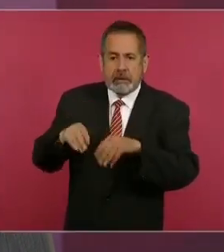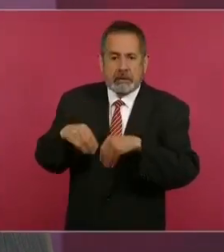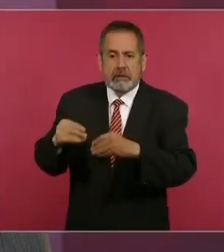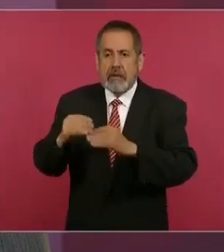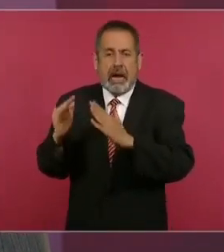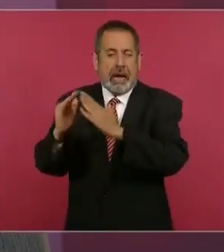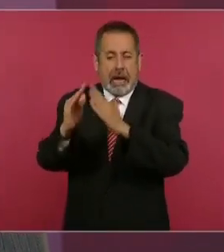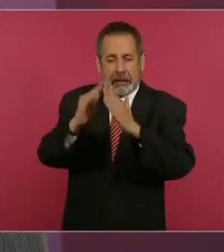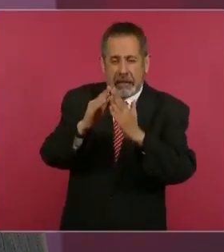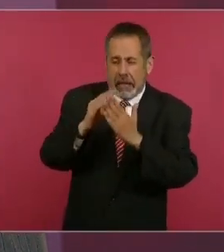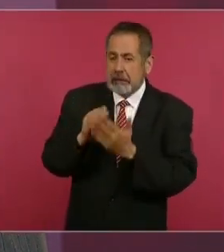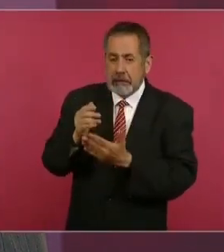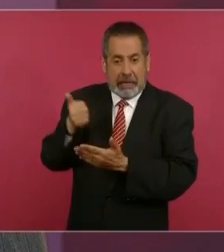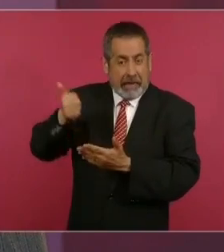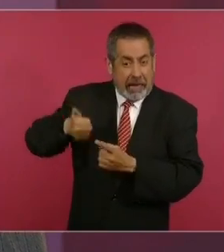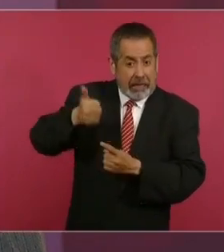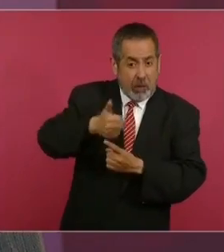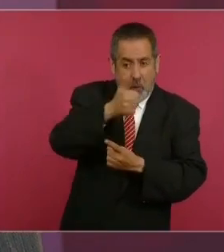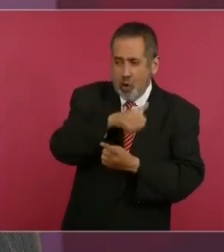casa